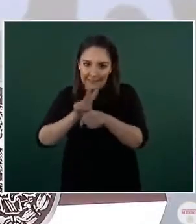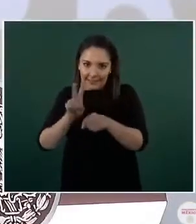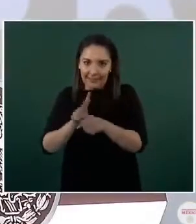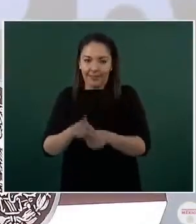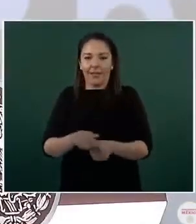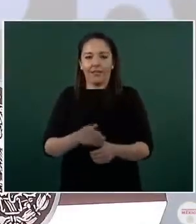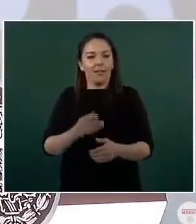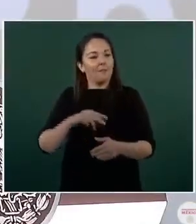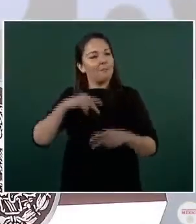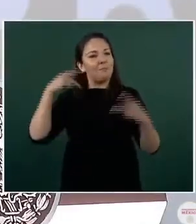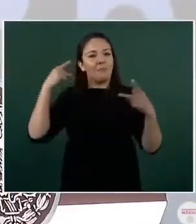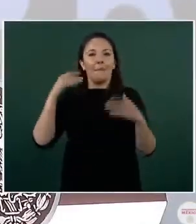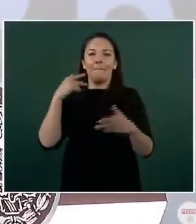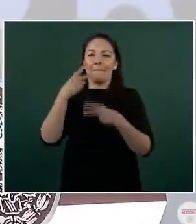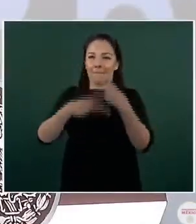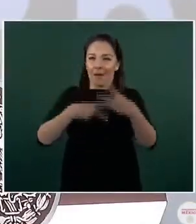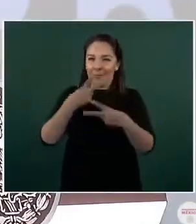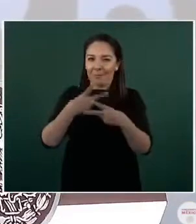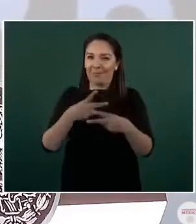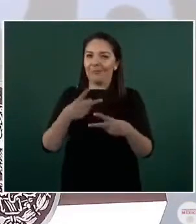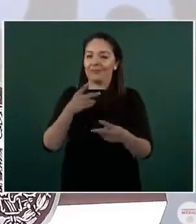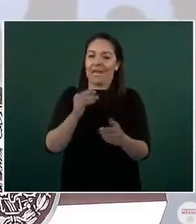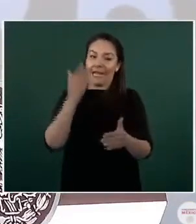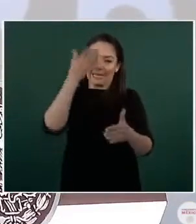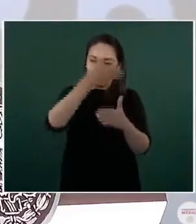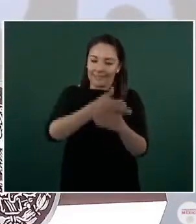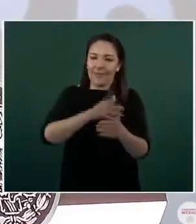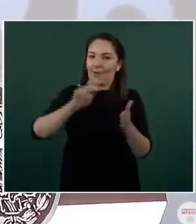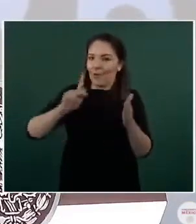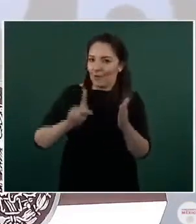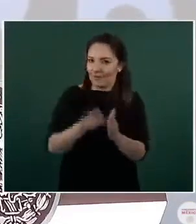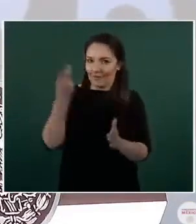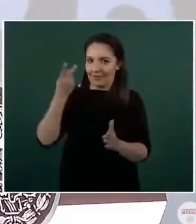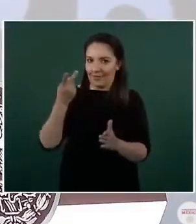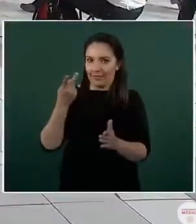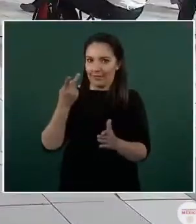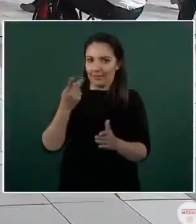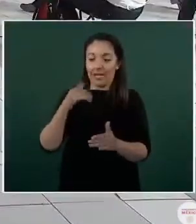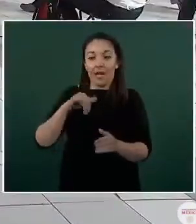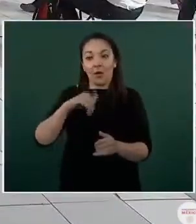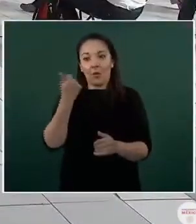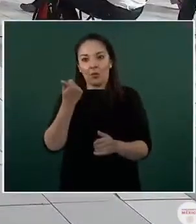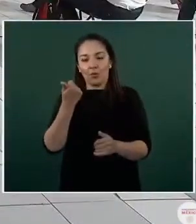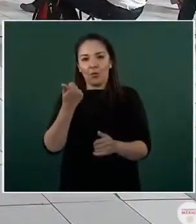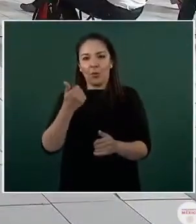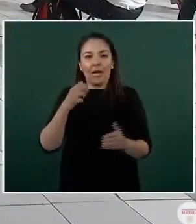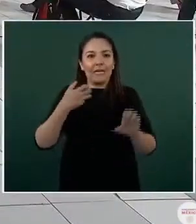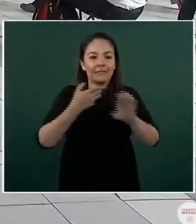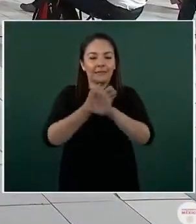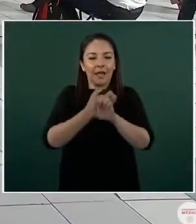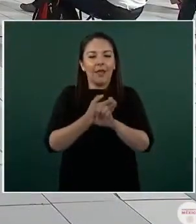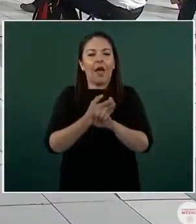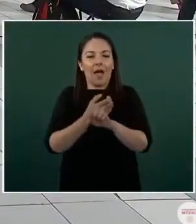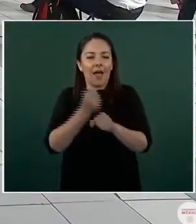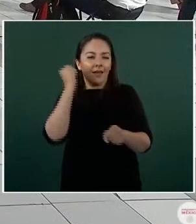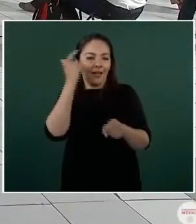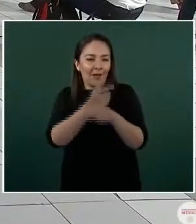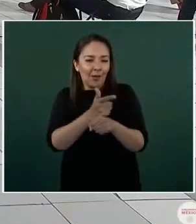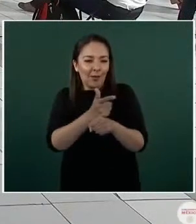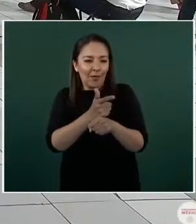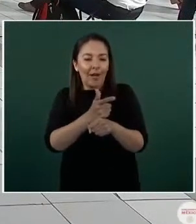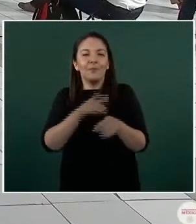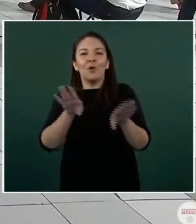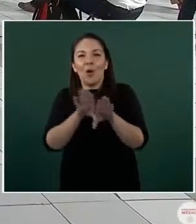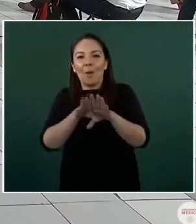no encontrar, como encontramos en Nayarit, un alterador en el pulsador con el cual pues estaban robando,